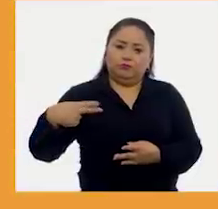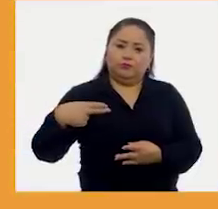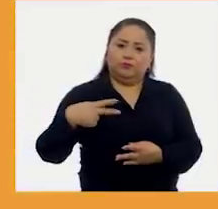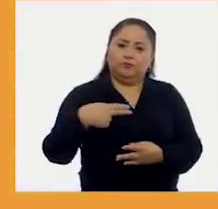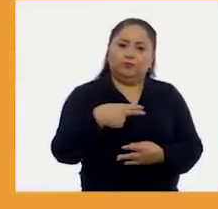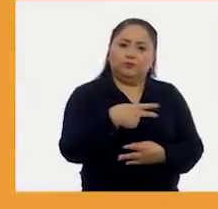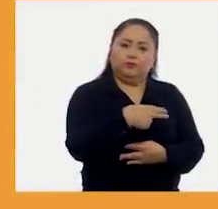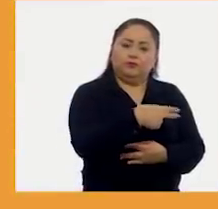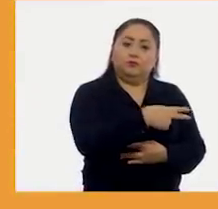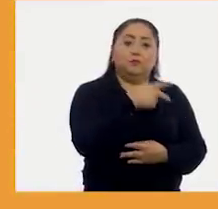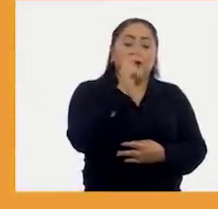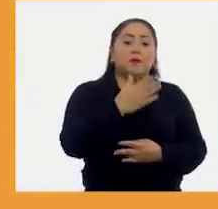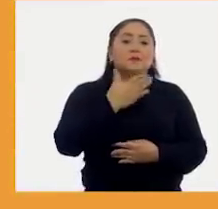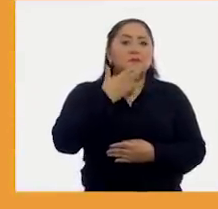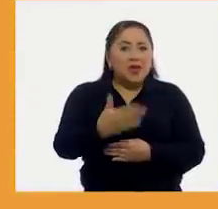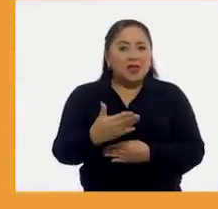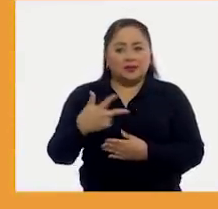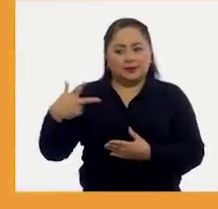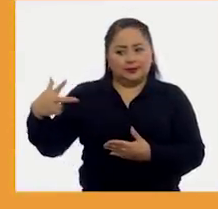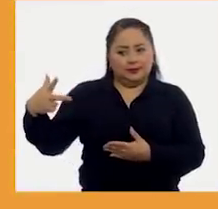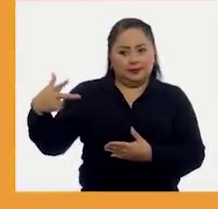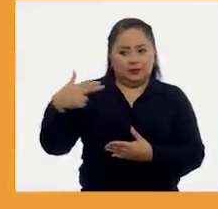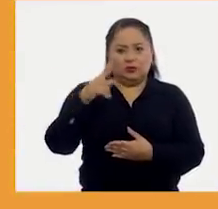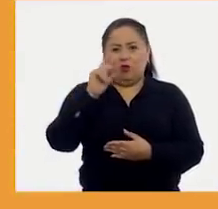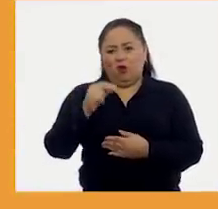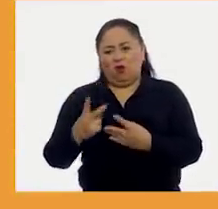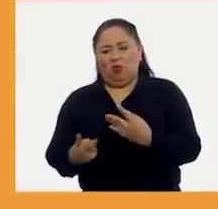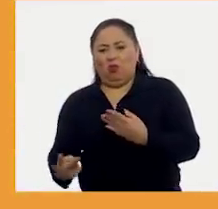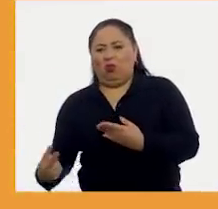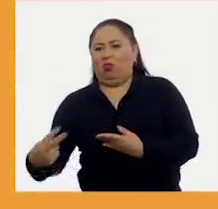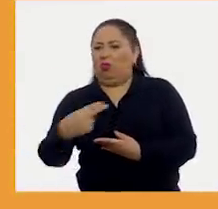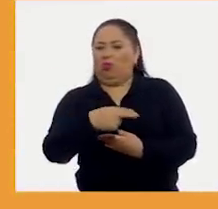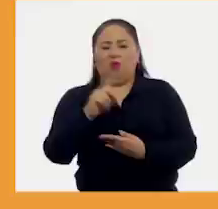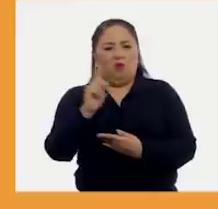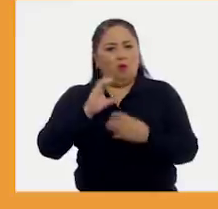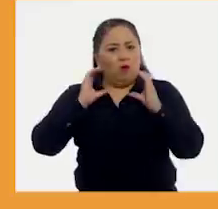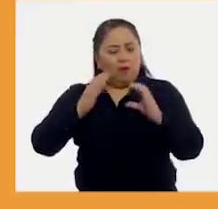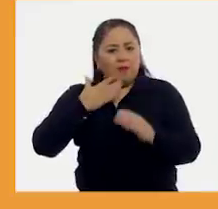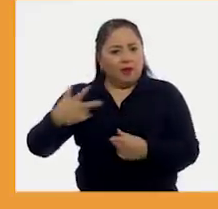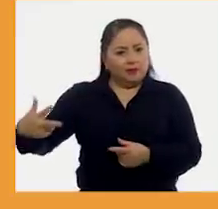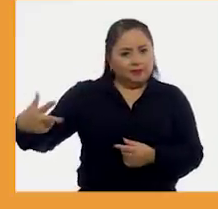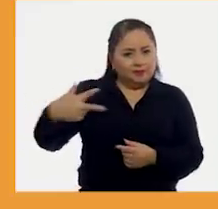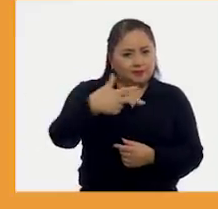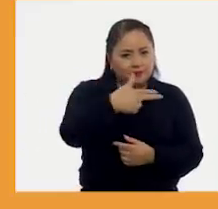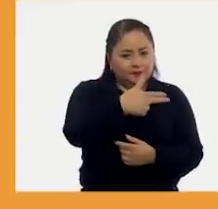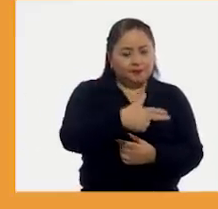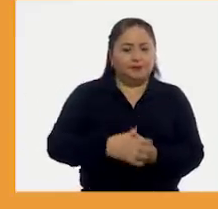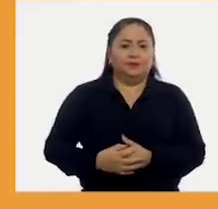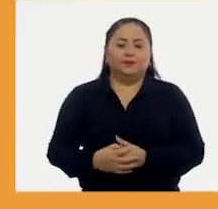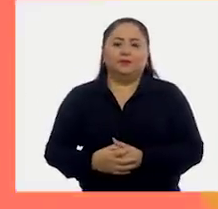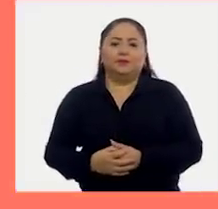marcaste. Asegúrate de cortar por fuera de la playera. No introduzcas las tijeras en ella.